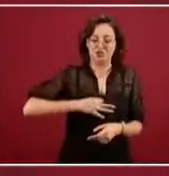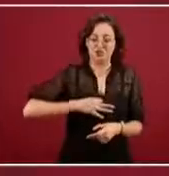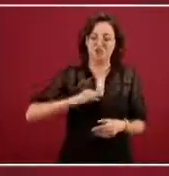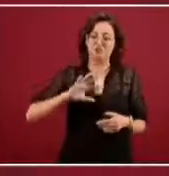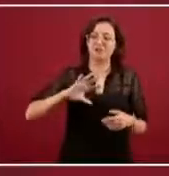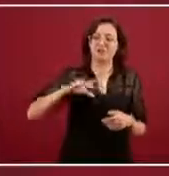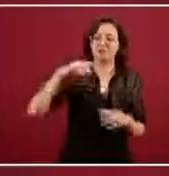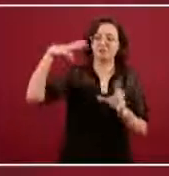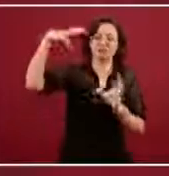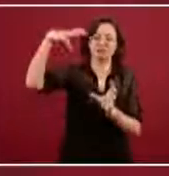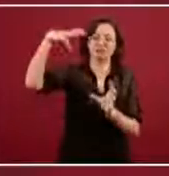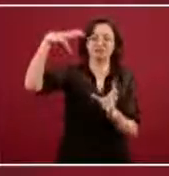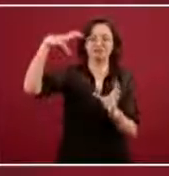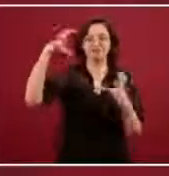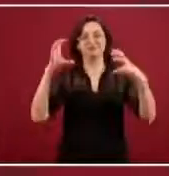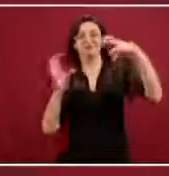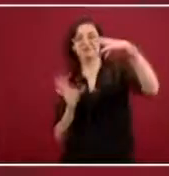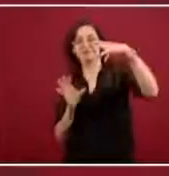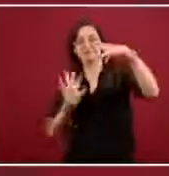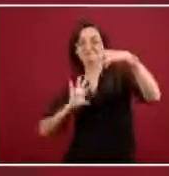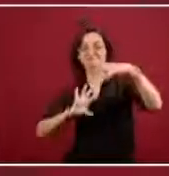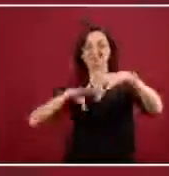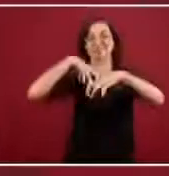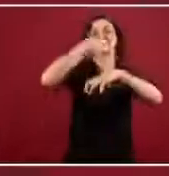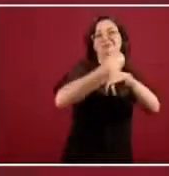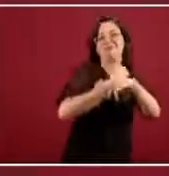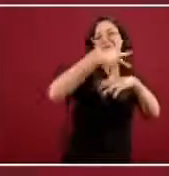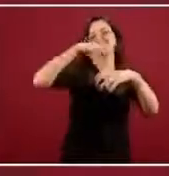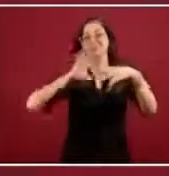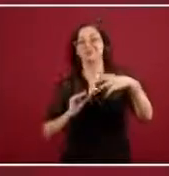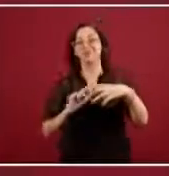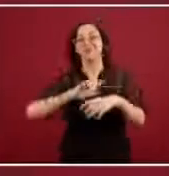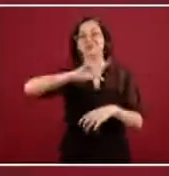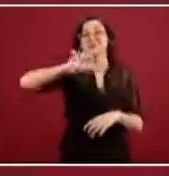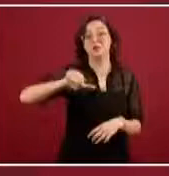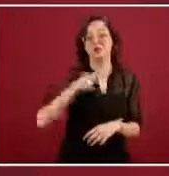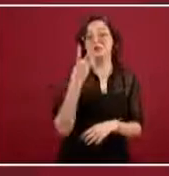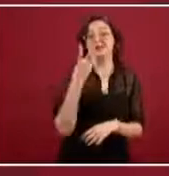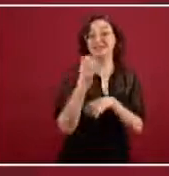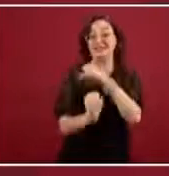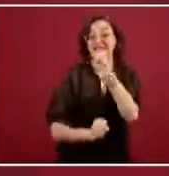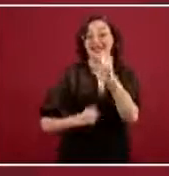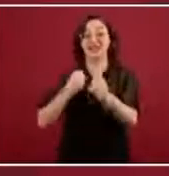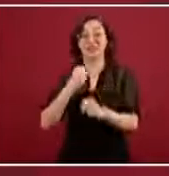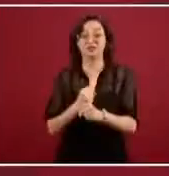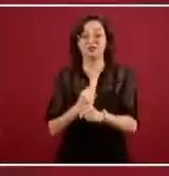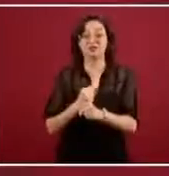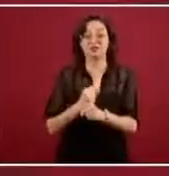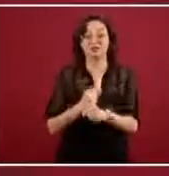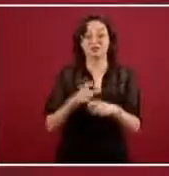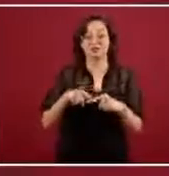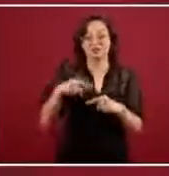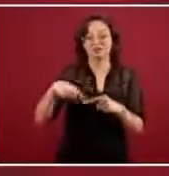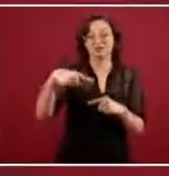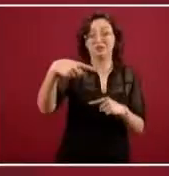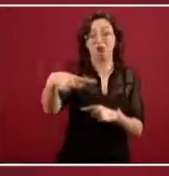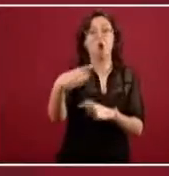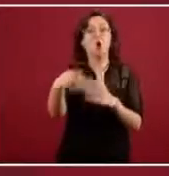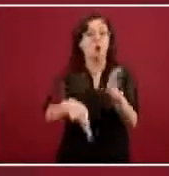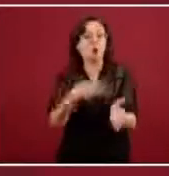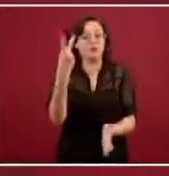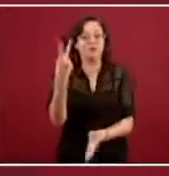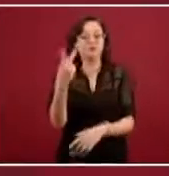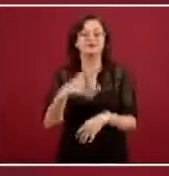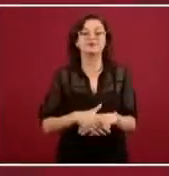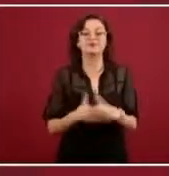regresó. Y pasaron 3 años de esta alternancia entre el hemisferio norte y el hemisferio sur. Entonces, con el